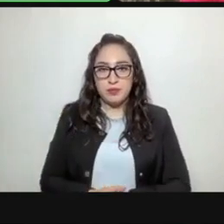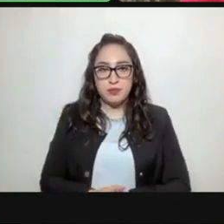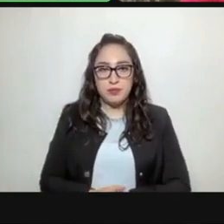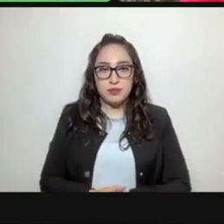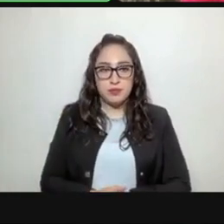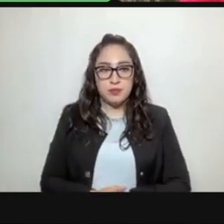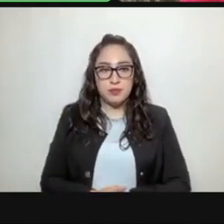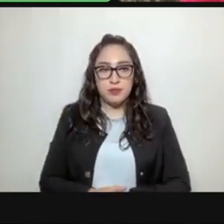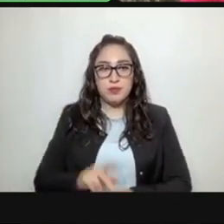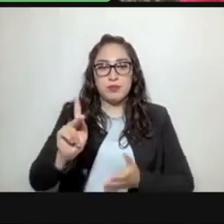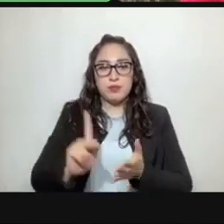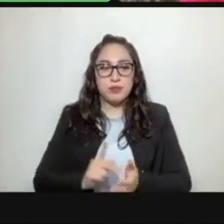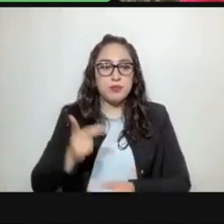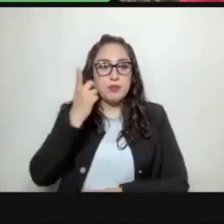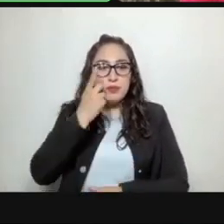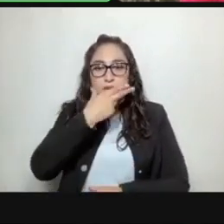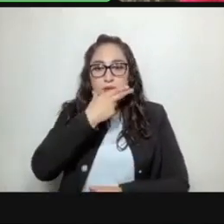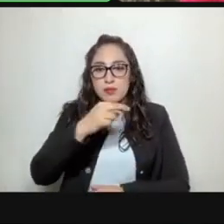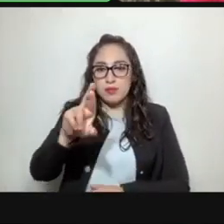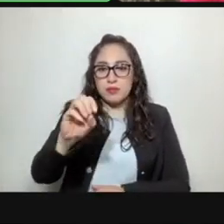Diputado Royfit Torres González.